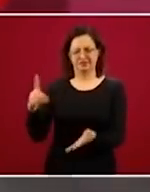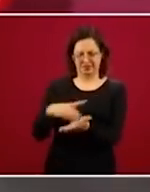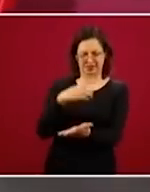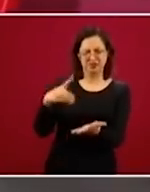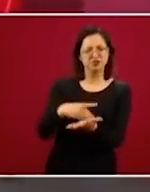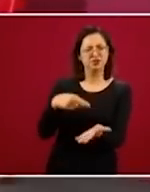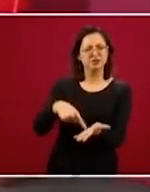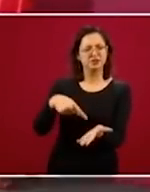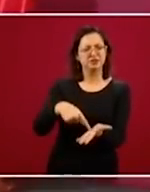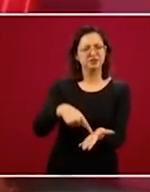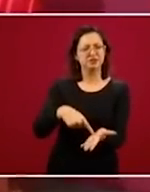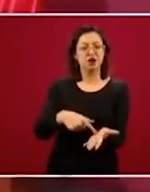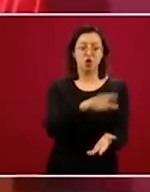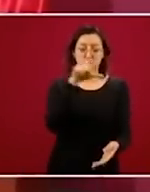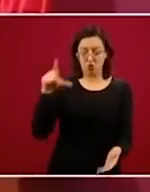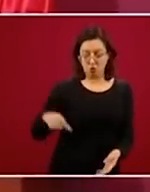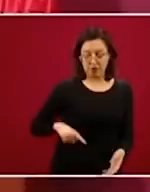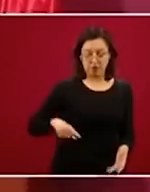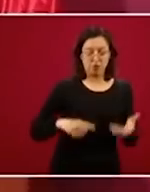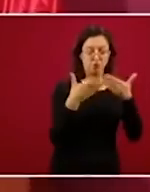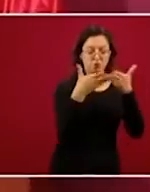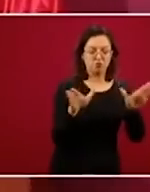lo publicó en privado